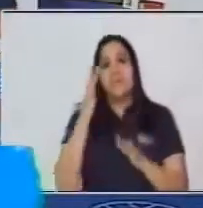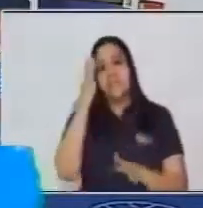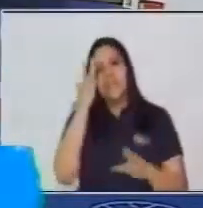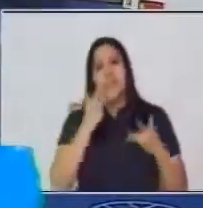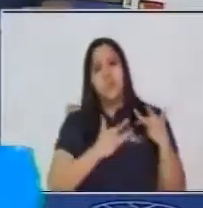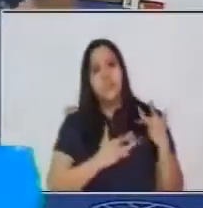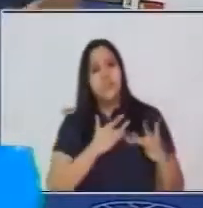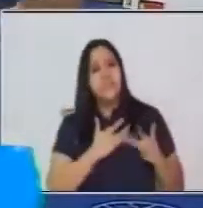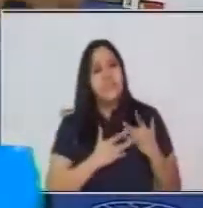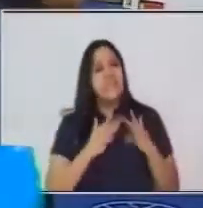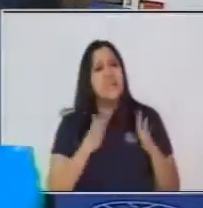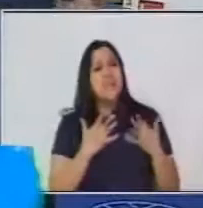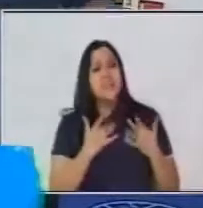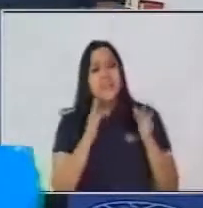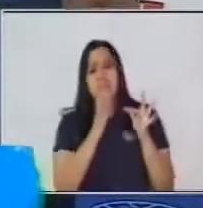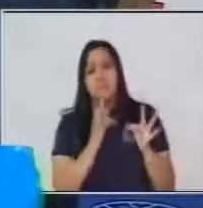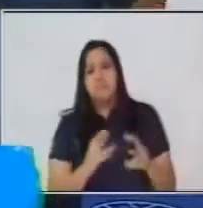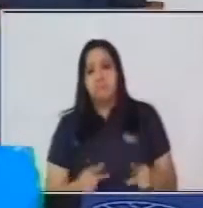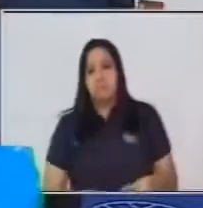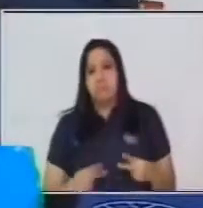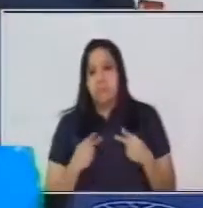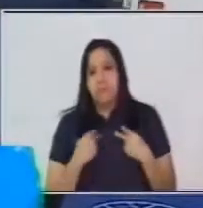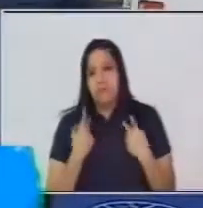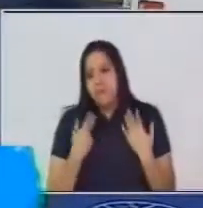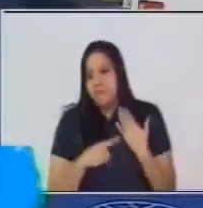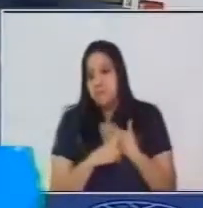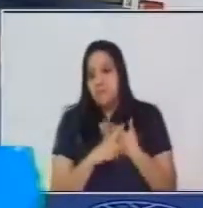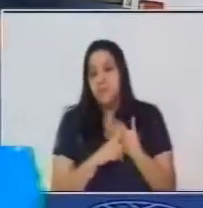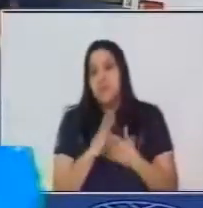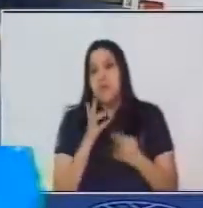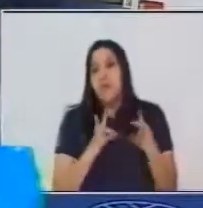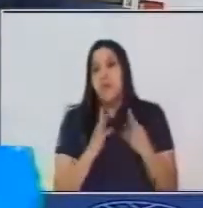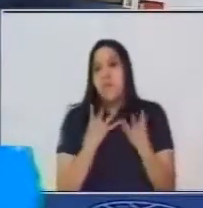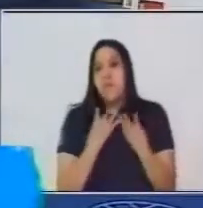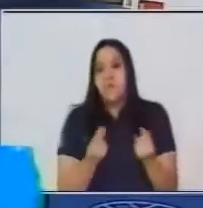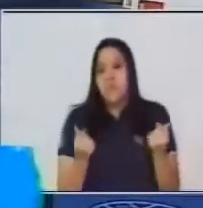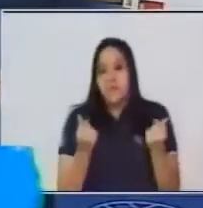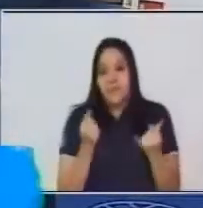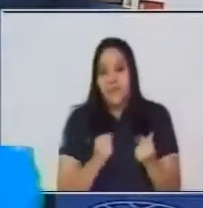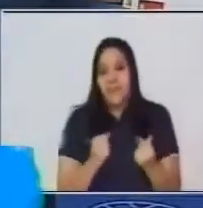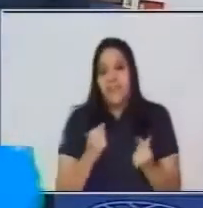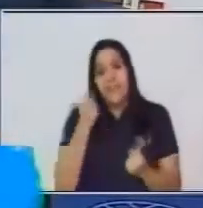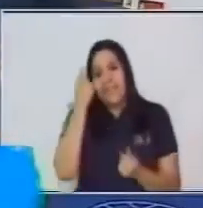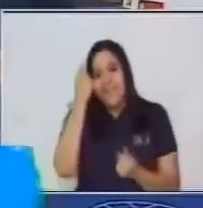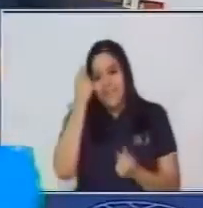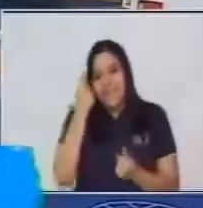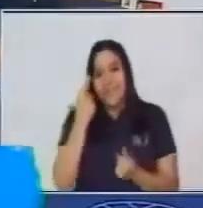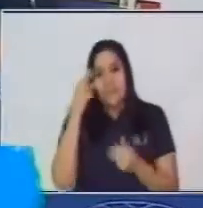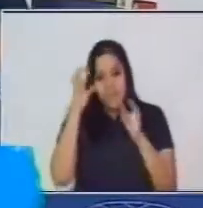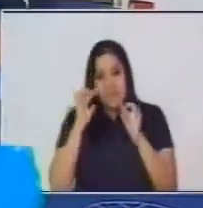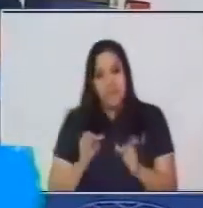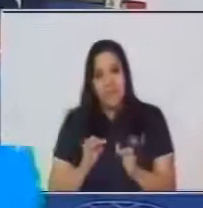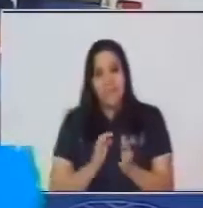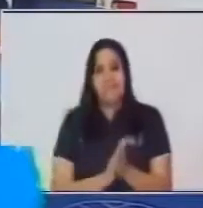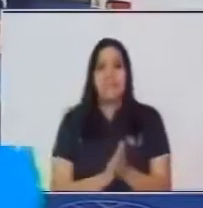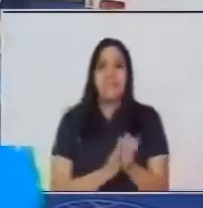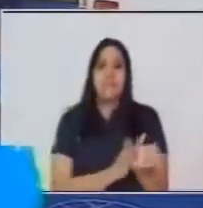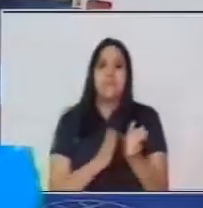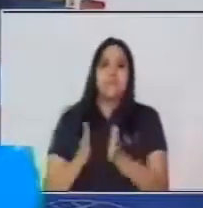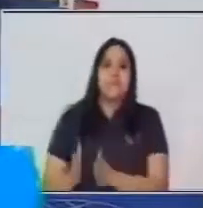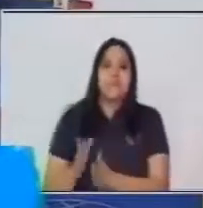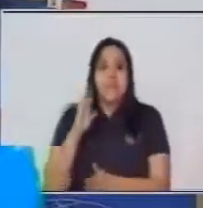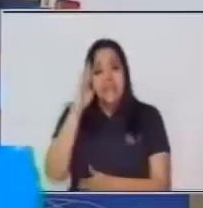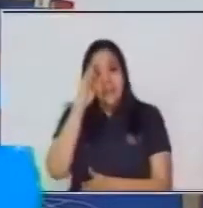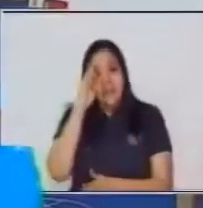de nosotros mismos, para nosotros entendernos también como seres humanos. Ten presente de guardar tus trabajos y ejercicios